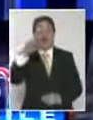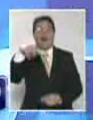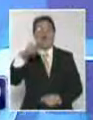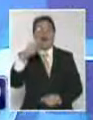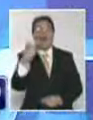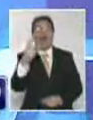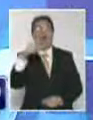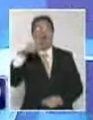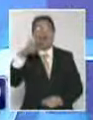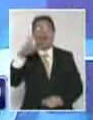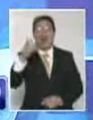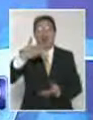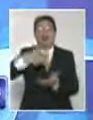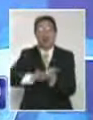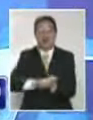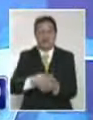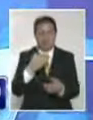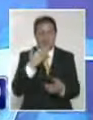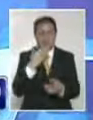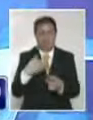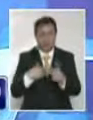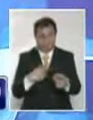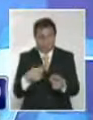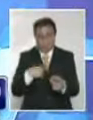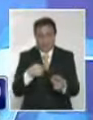la muerte, nosotros todos lo cubrimos,